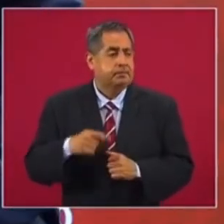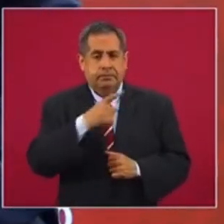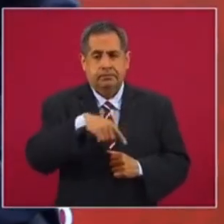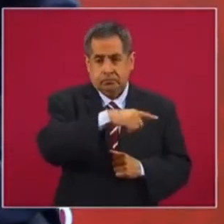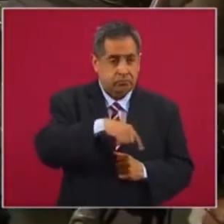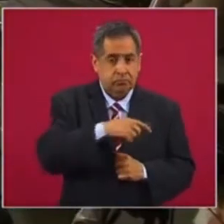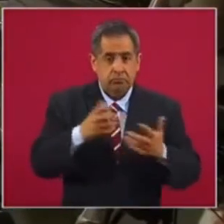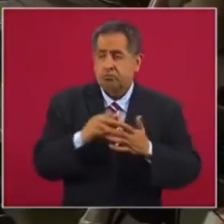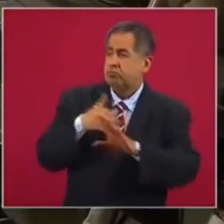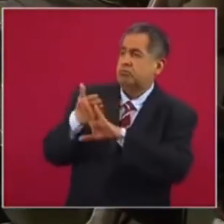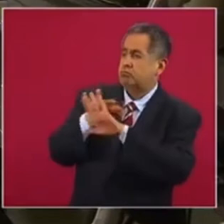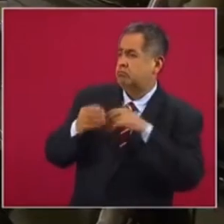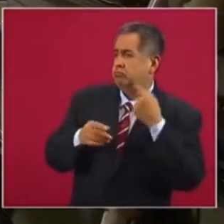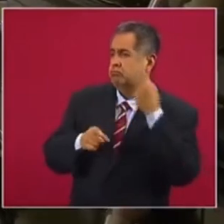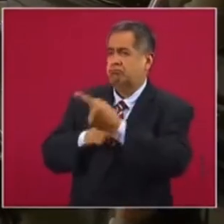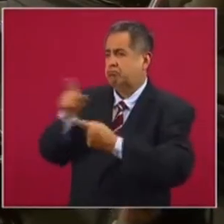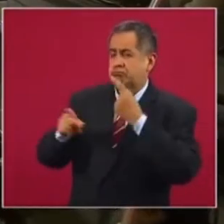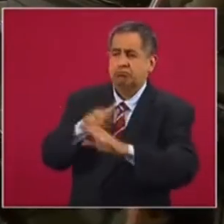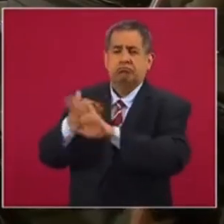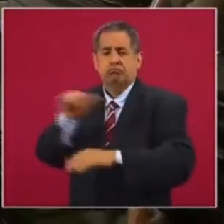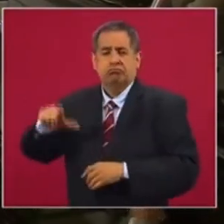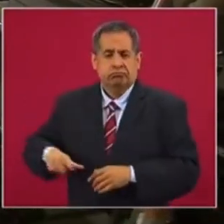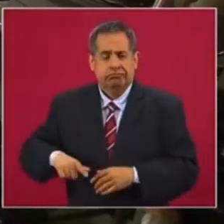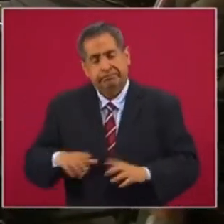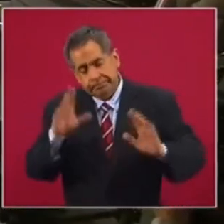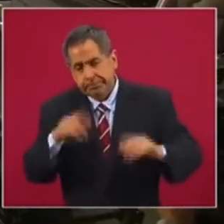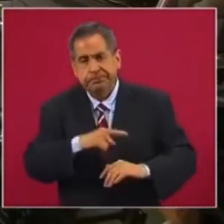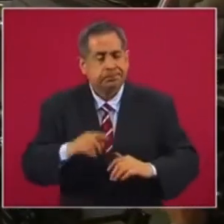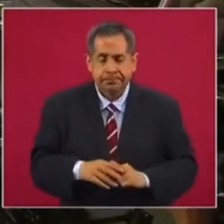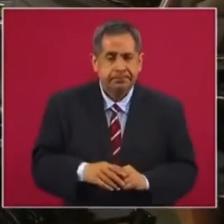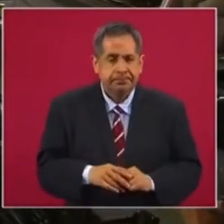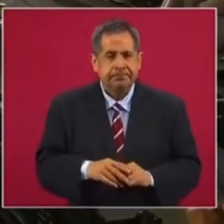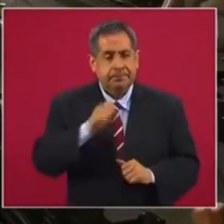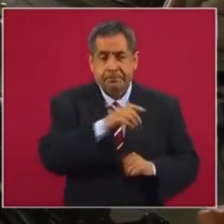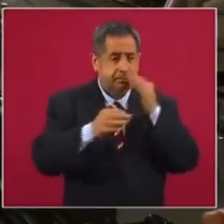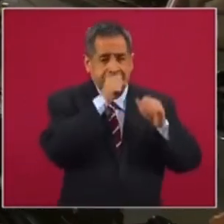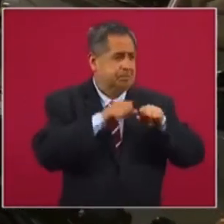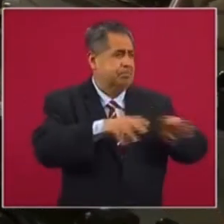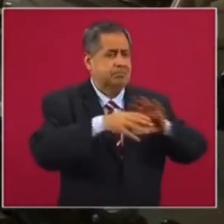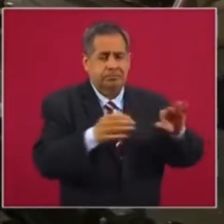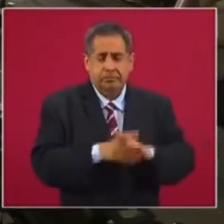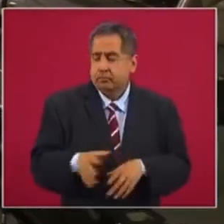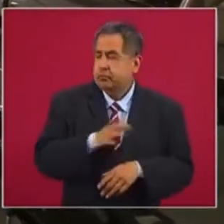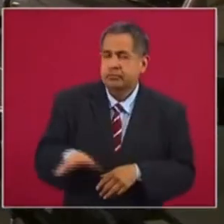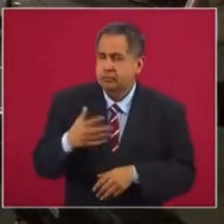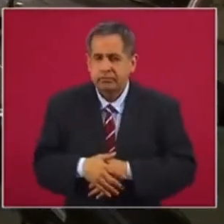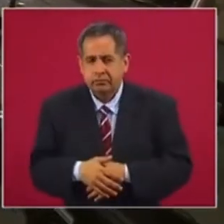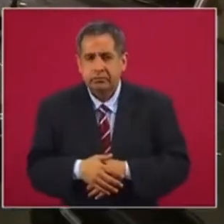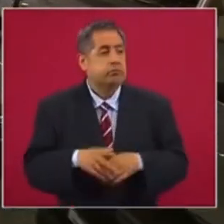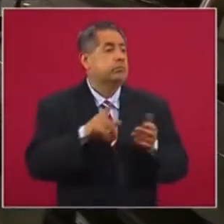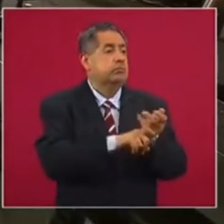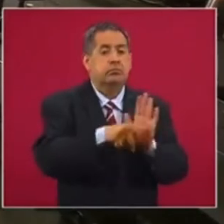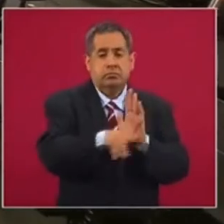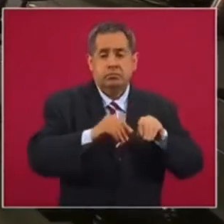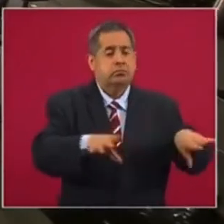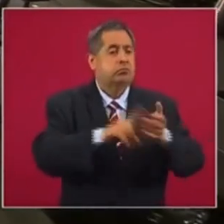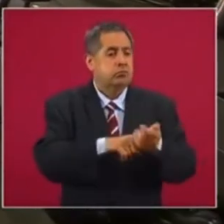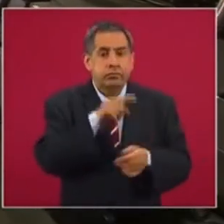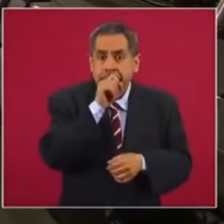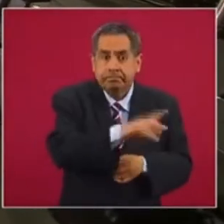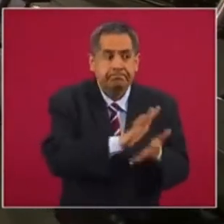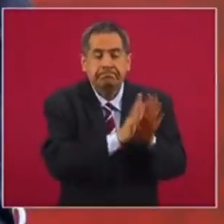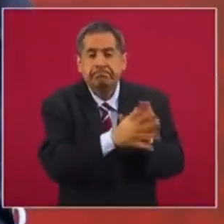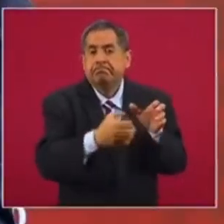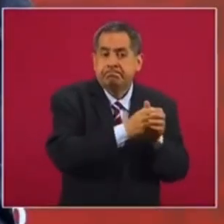campaña permanente de ataques al gobierno. También muy difundida en los medios de comunicación, porque aunque parezca increíble, hasta los periódicos tenían que ver con el